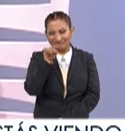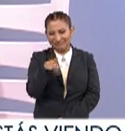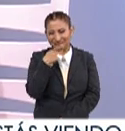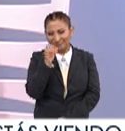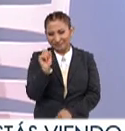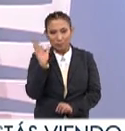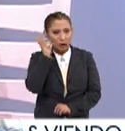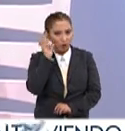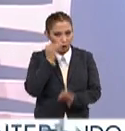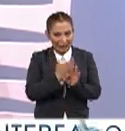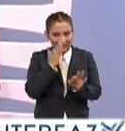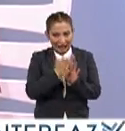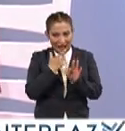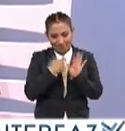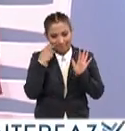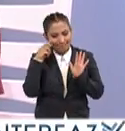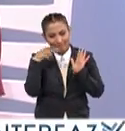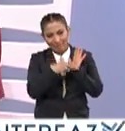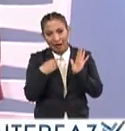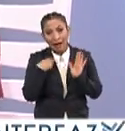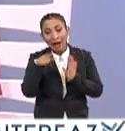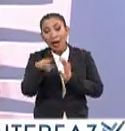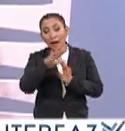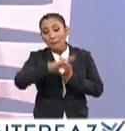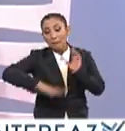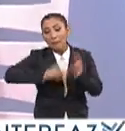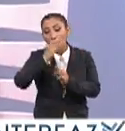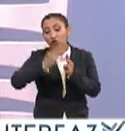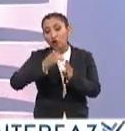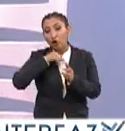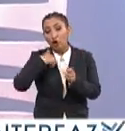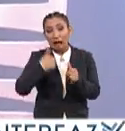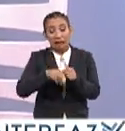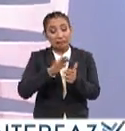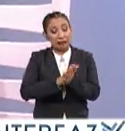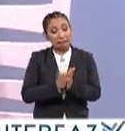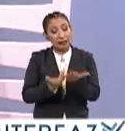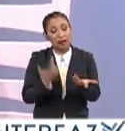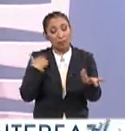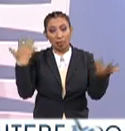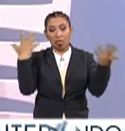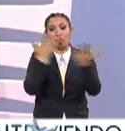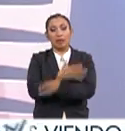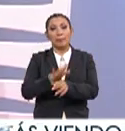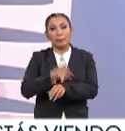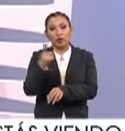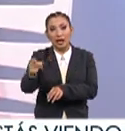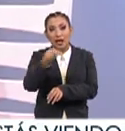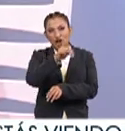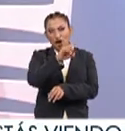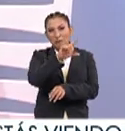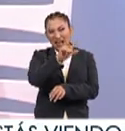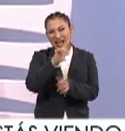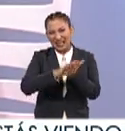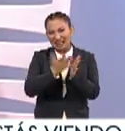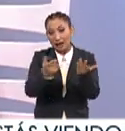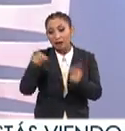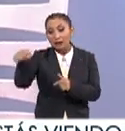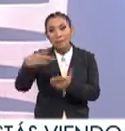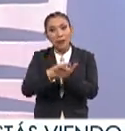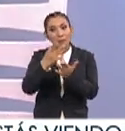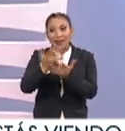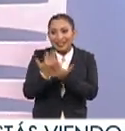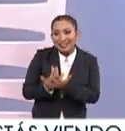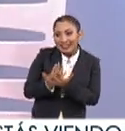Precisamente, así como lo escucharon en esta nota, el mundo de las letras pues está un poco desconcertado porque el Nobel de Literatura es uno de los premios